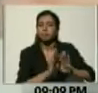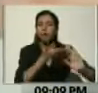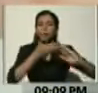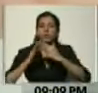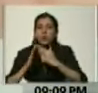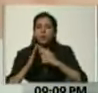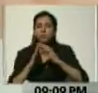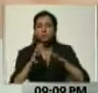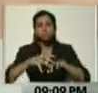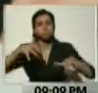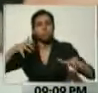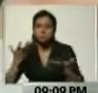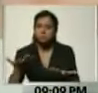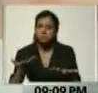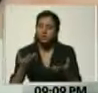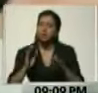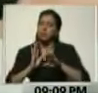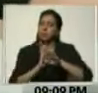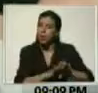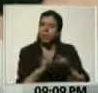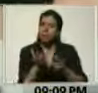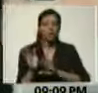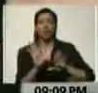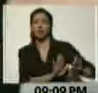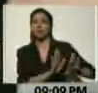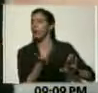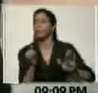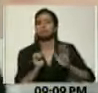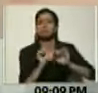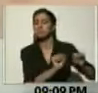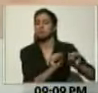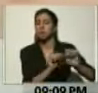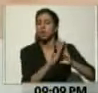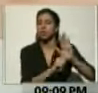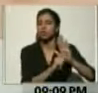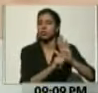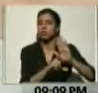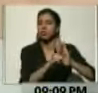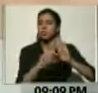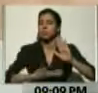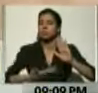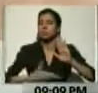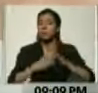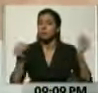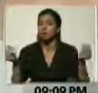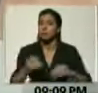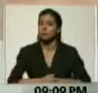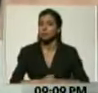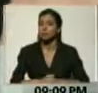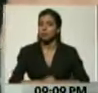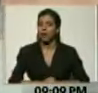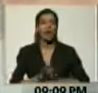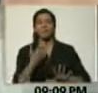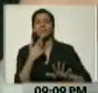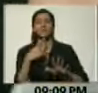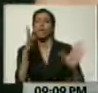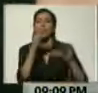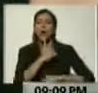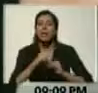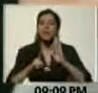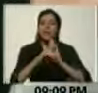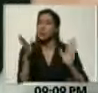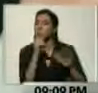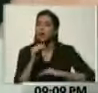Constitución, de la Carta Política Fundamental, que nos abarca a todos y a todas. Es negar la Constitución, negar las